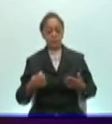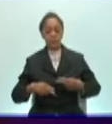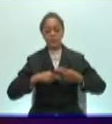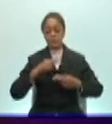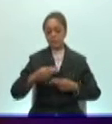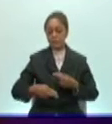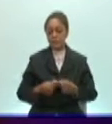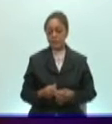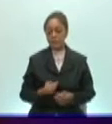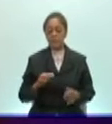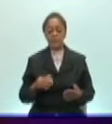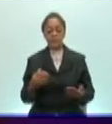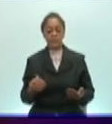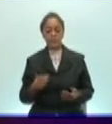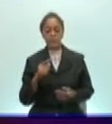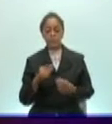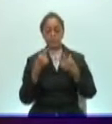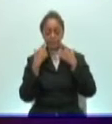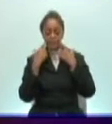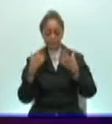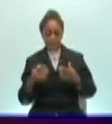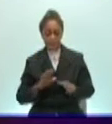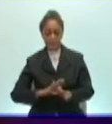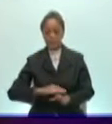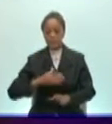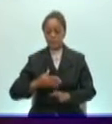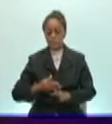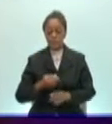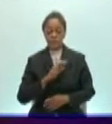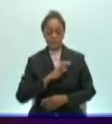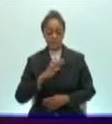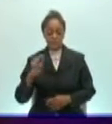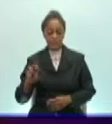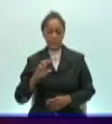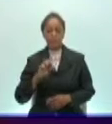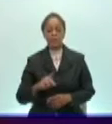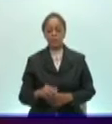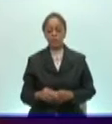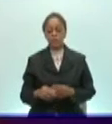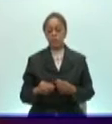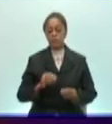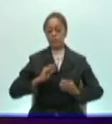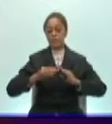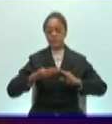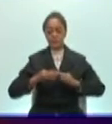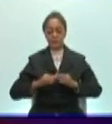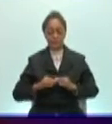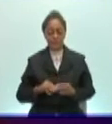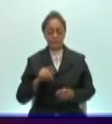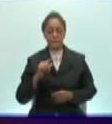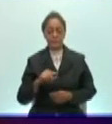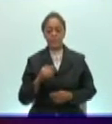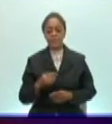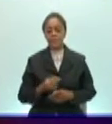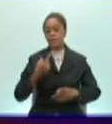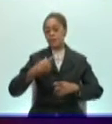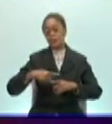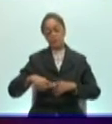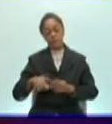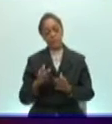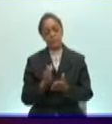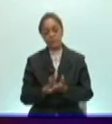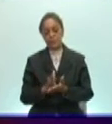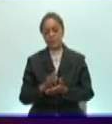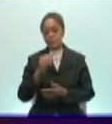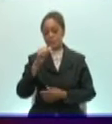hacer y cómo incluso, lo más importante, después que ustedes lo resuelvan, cómo lo vamos a discutir. Pero eso sería en próximas emisiones.